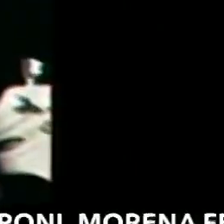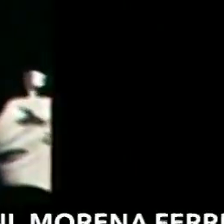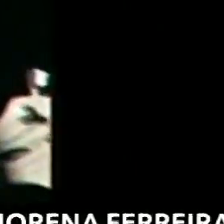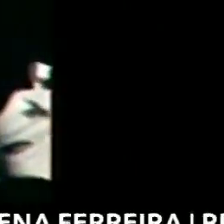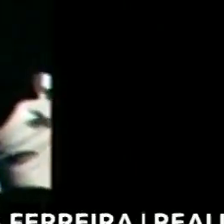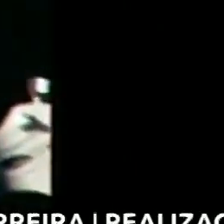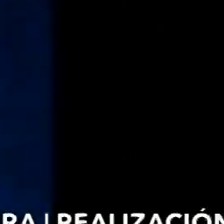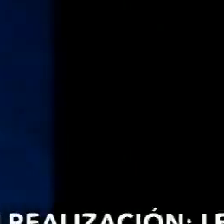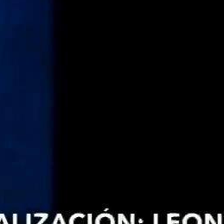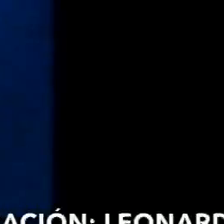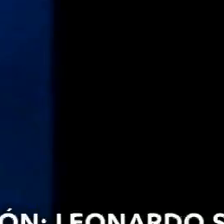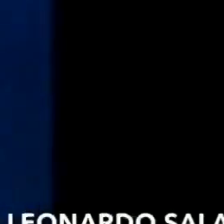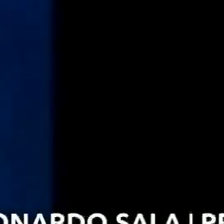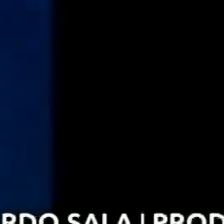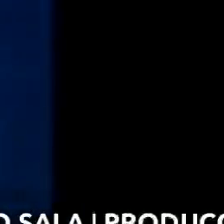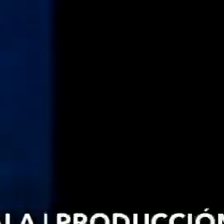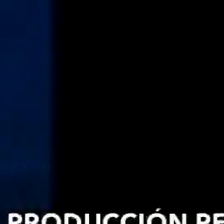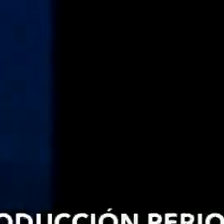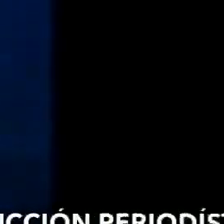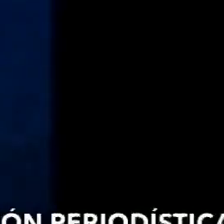He sido invitado por la familia.